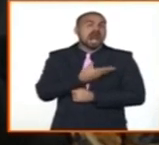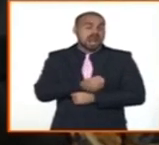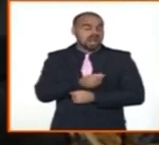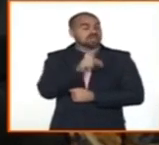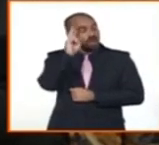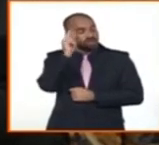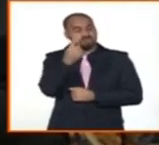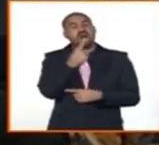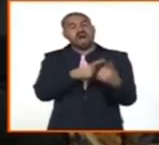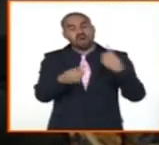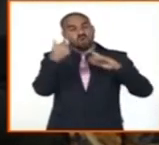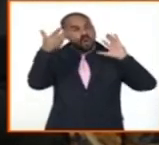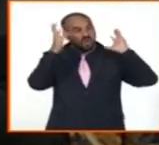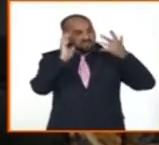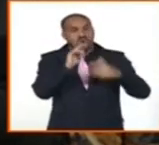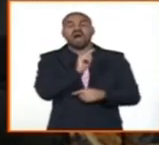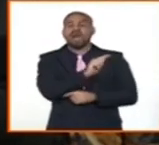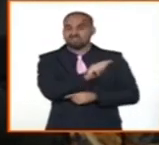confundir, manipular,